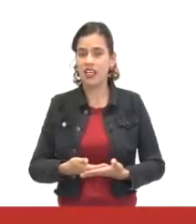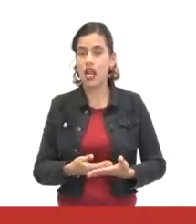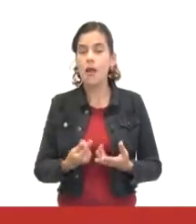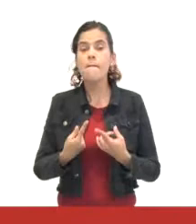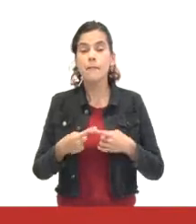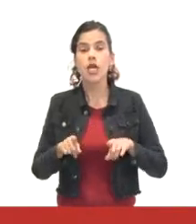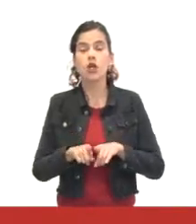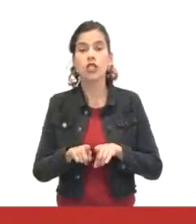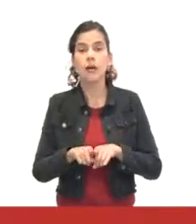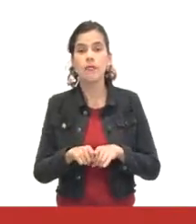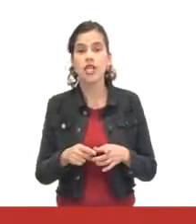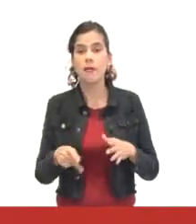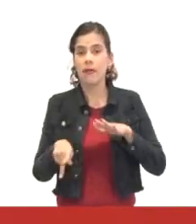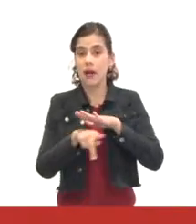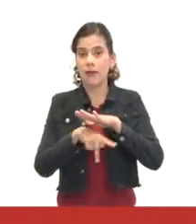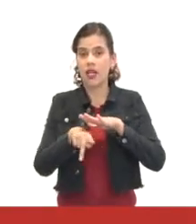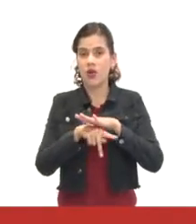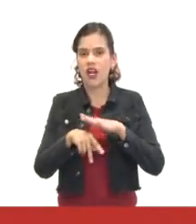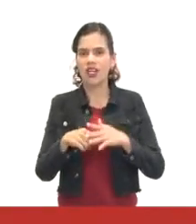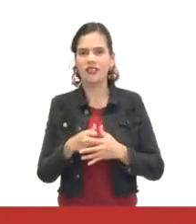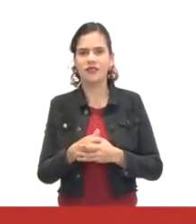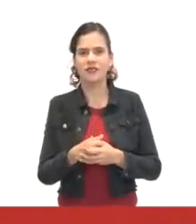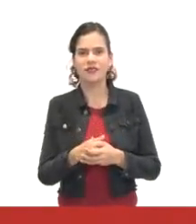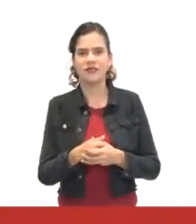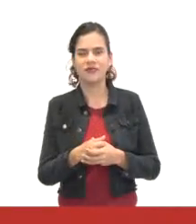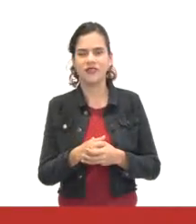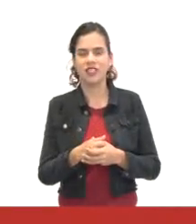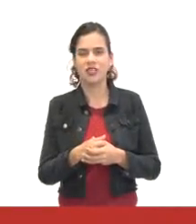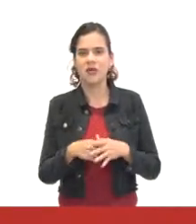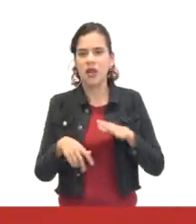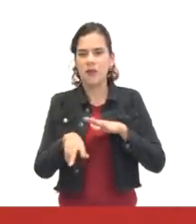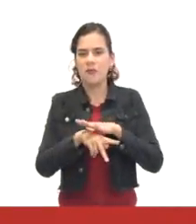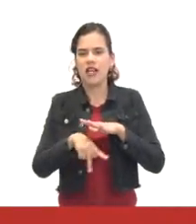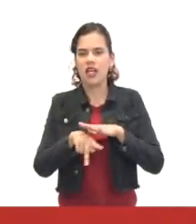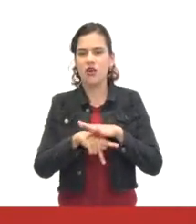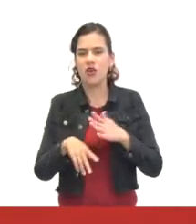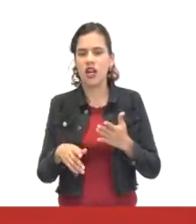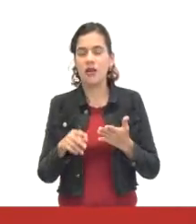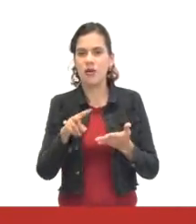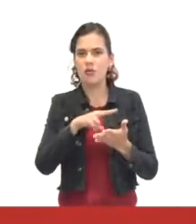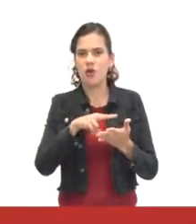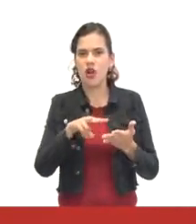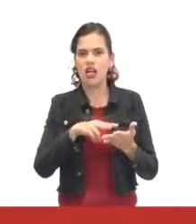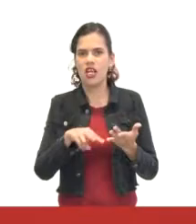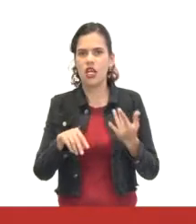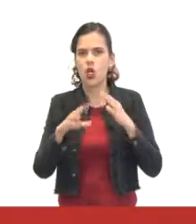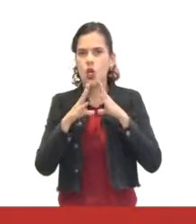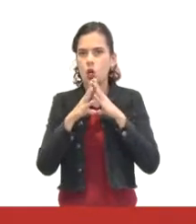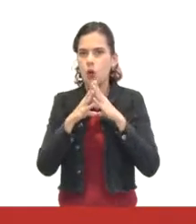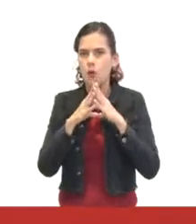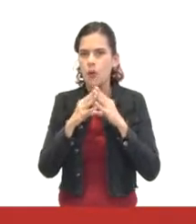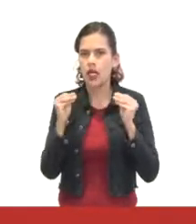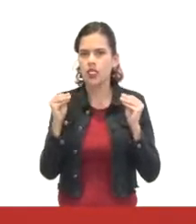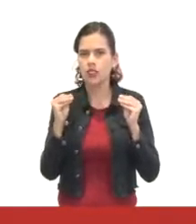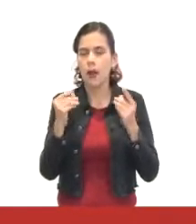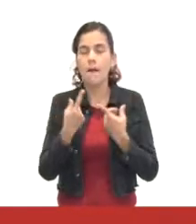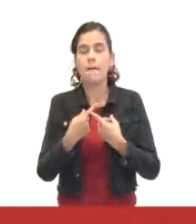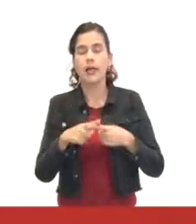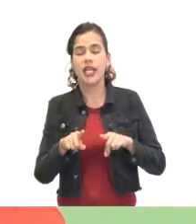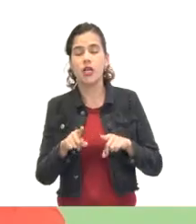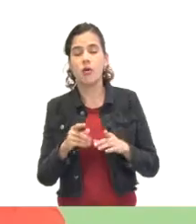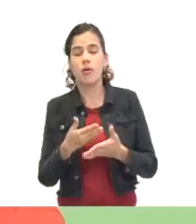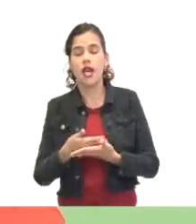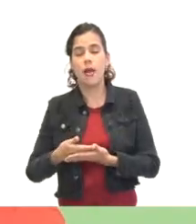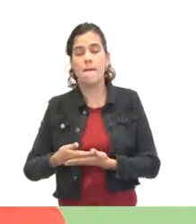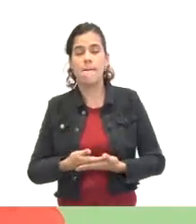pero también para la etapa preescolar. Para la etapa preescolar vamos a leerlo completo, pero para la